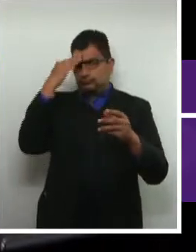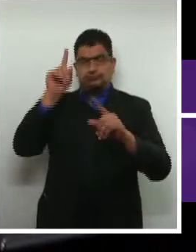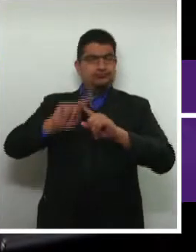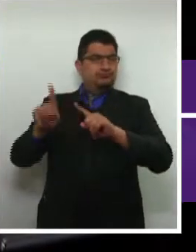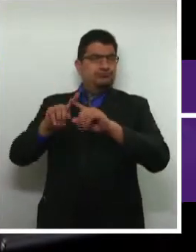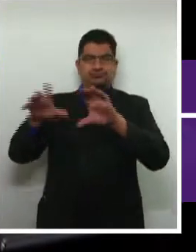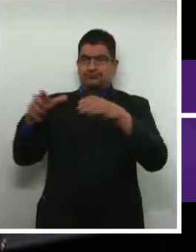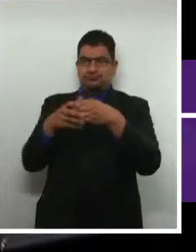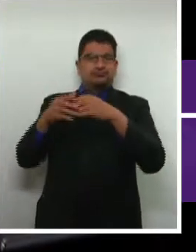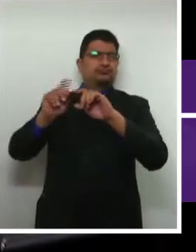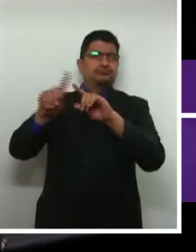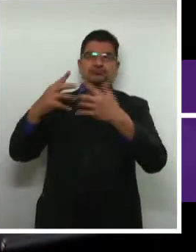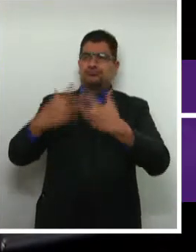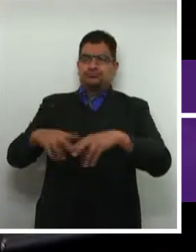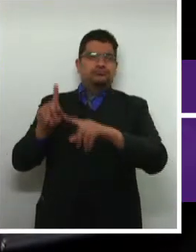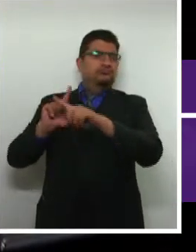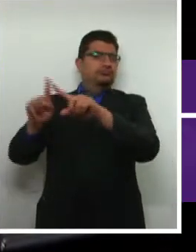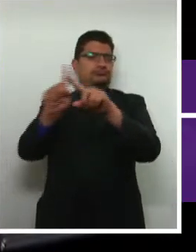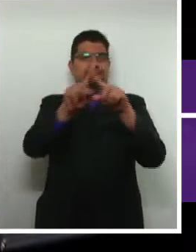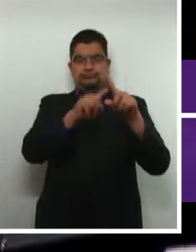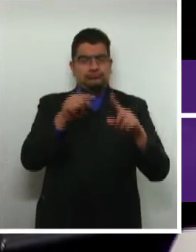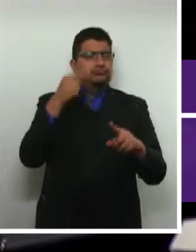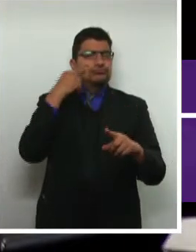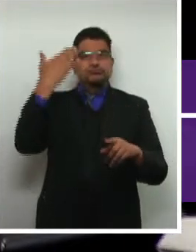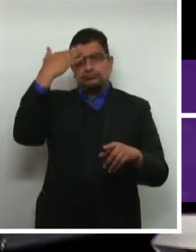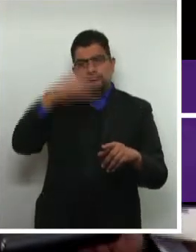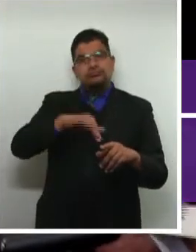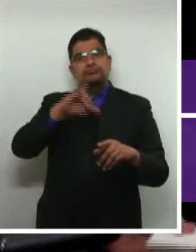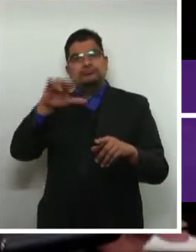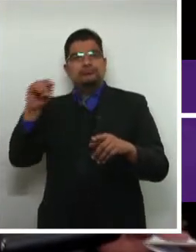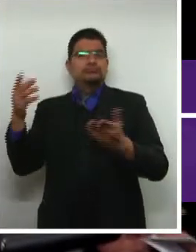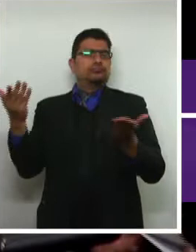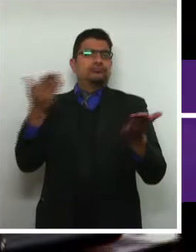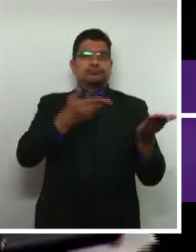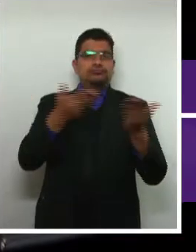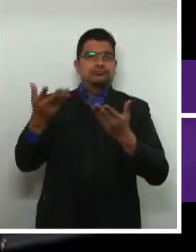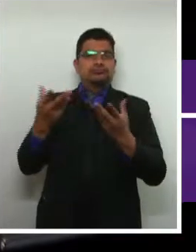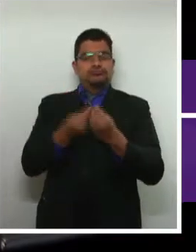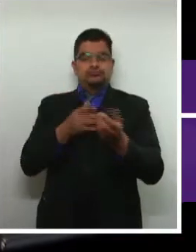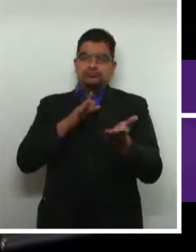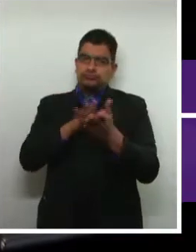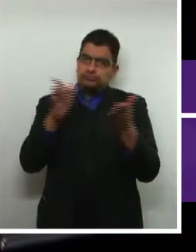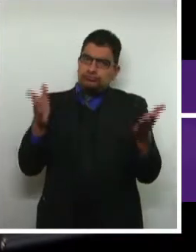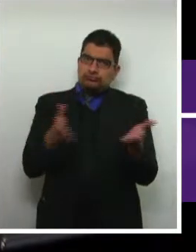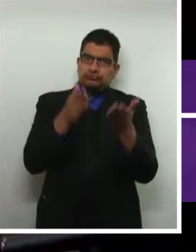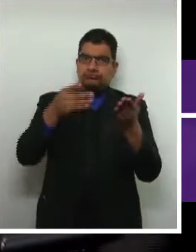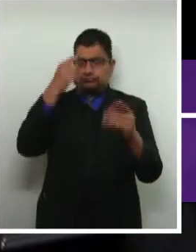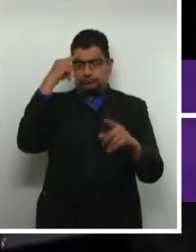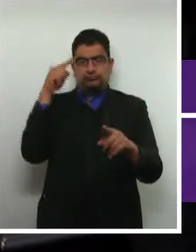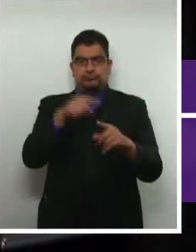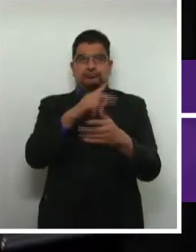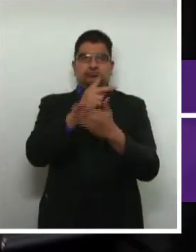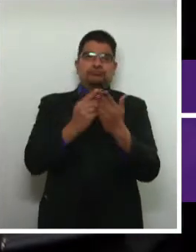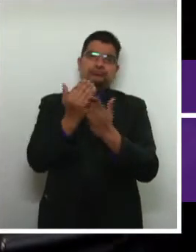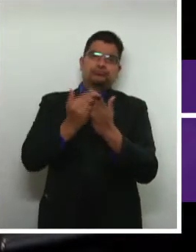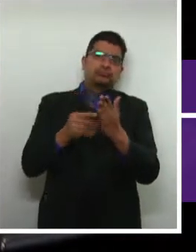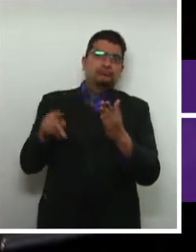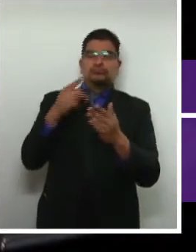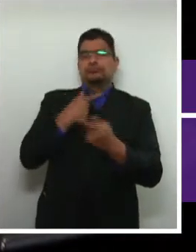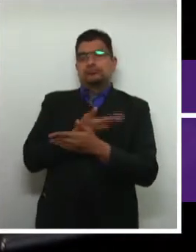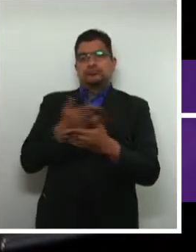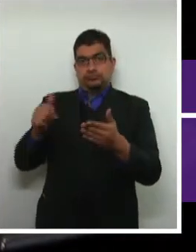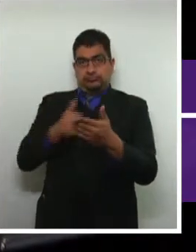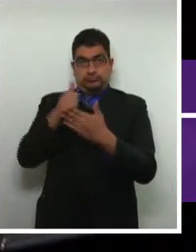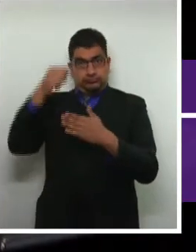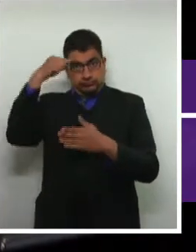organismos empresariales que de alguna u otra manera están permanentemente incidiendo sobre las políticas públicas, no solo de la